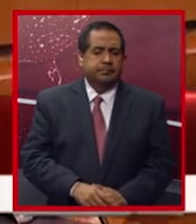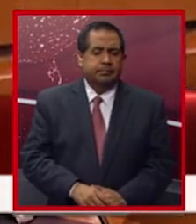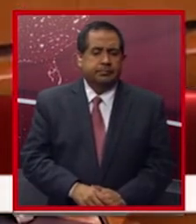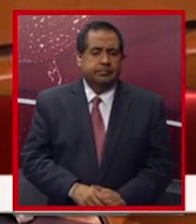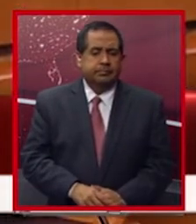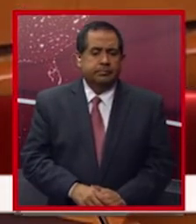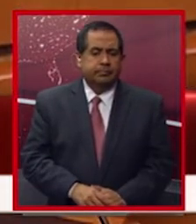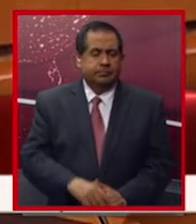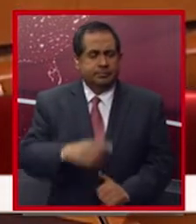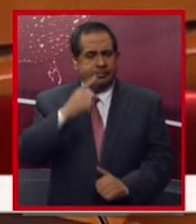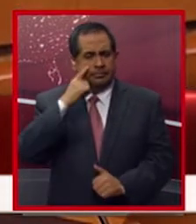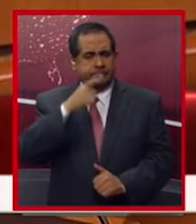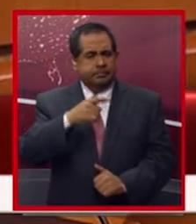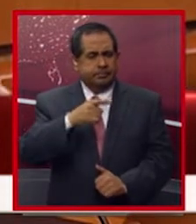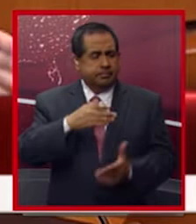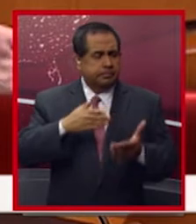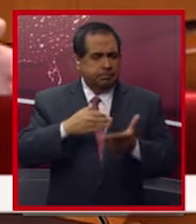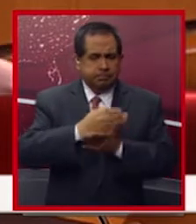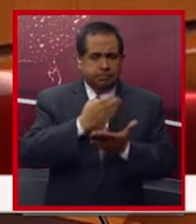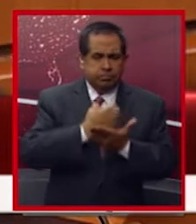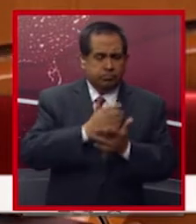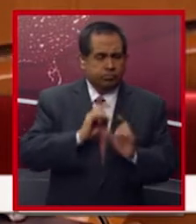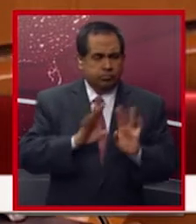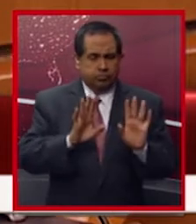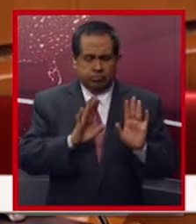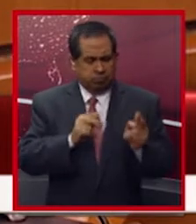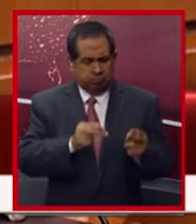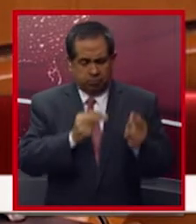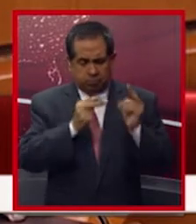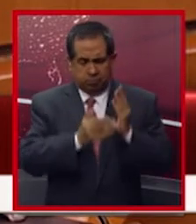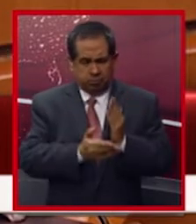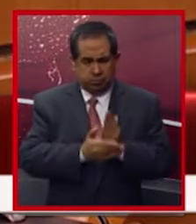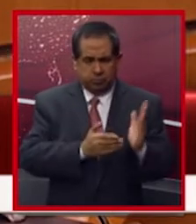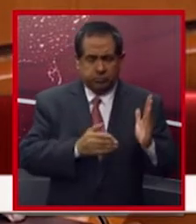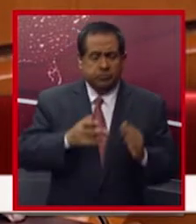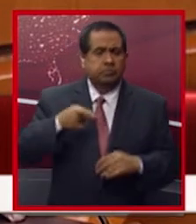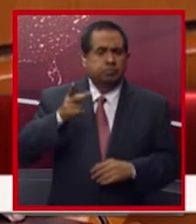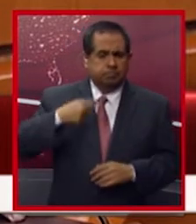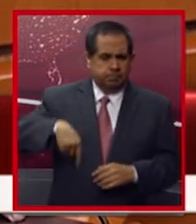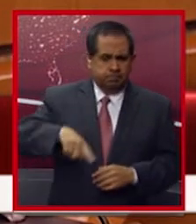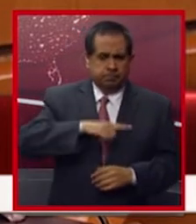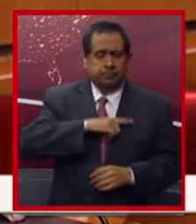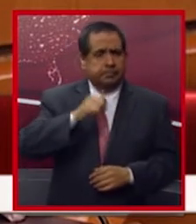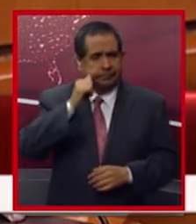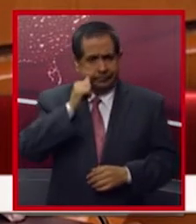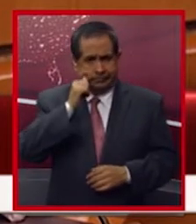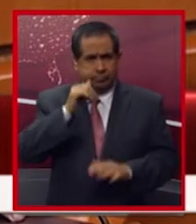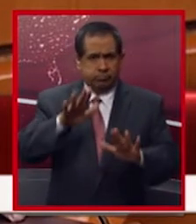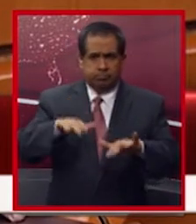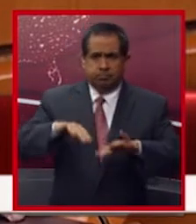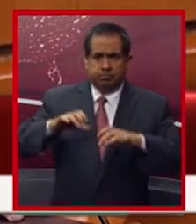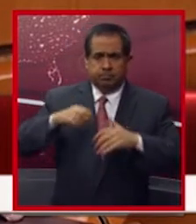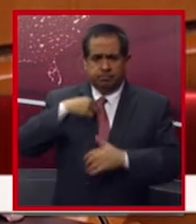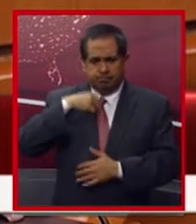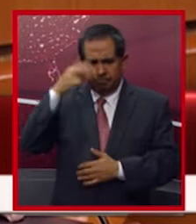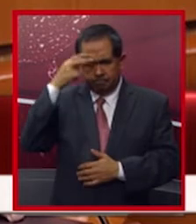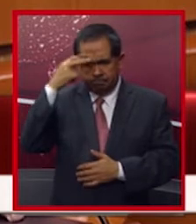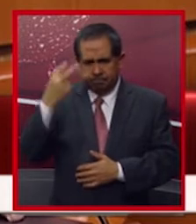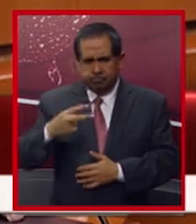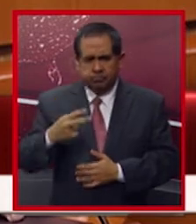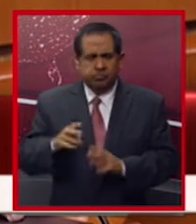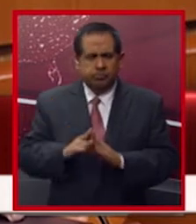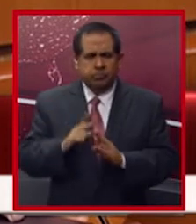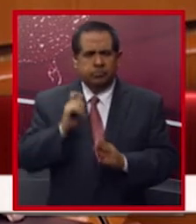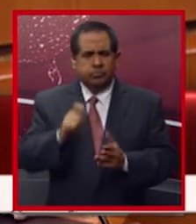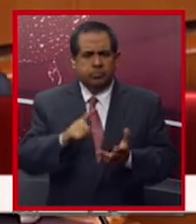pueblo, no vamos a meternos con el régimen económico, es algo de fuero interno, pero sí nos corresponde como parlamentarios mexicanos hablar